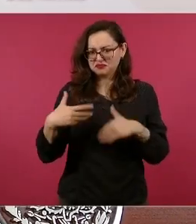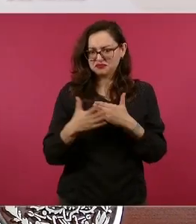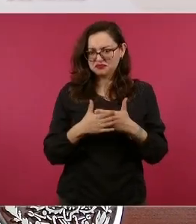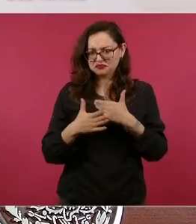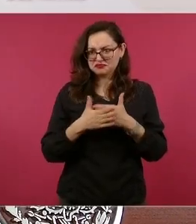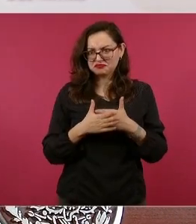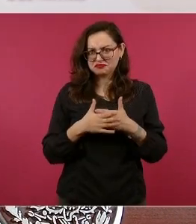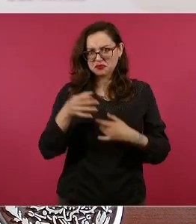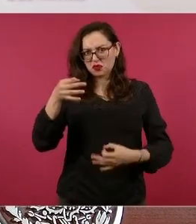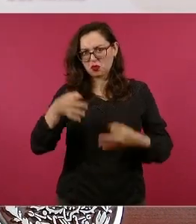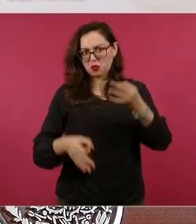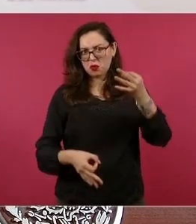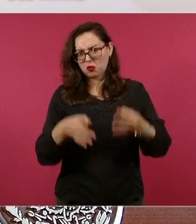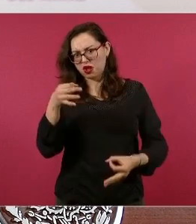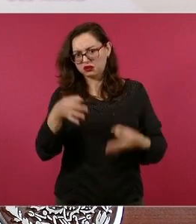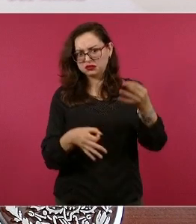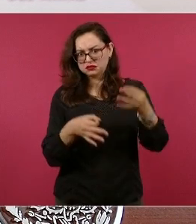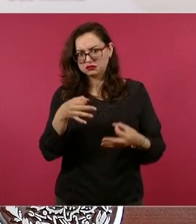saber?